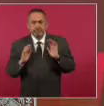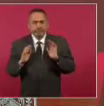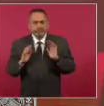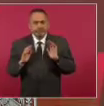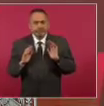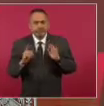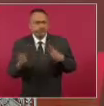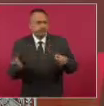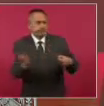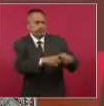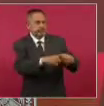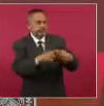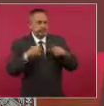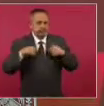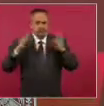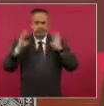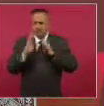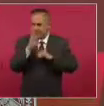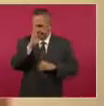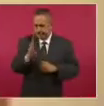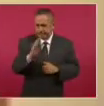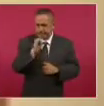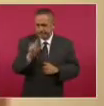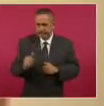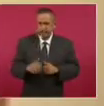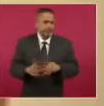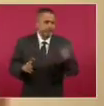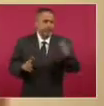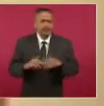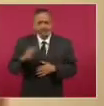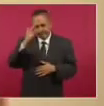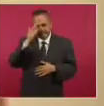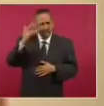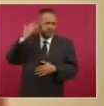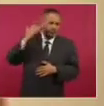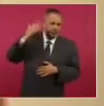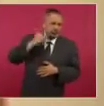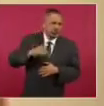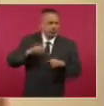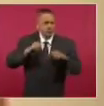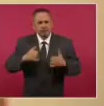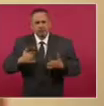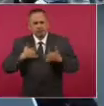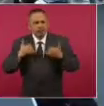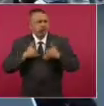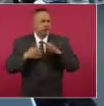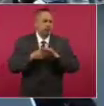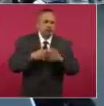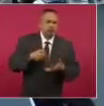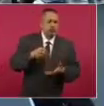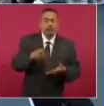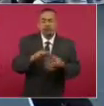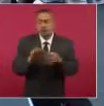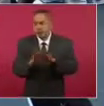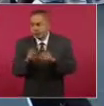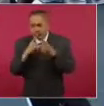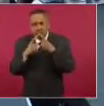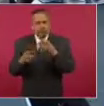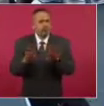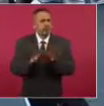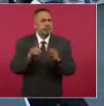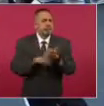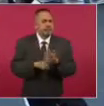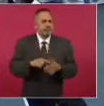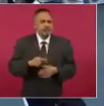de la economía. Jóvenes engominados con portafolios elegantes ofrecían a las empresas las ventajas